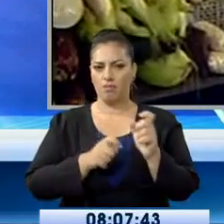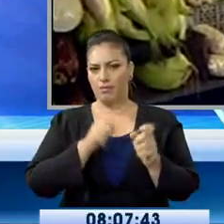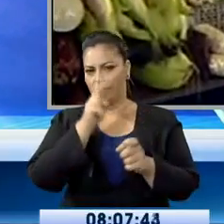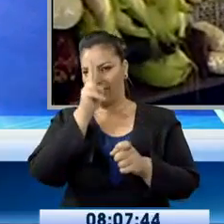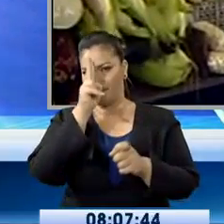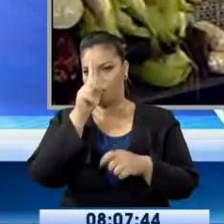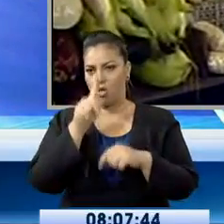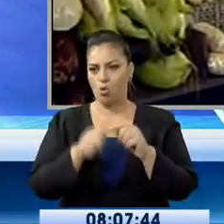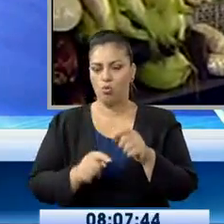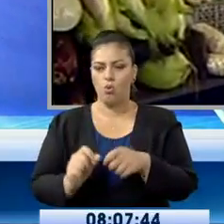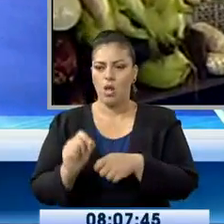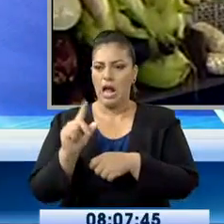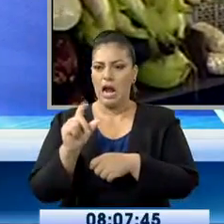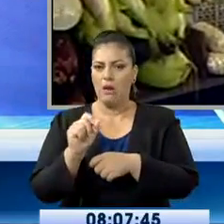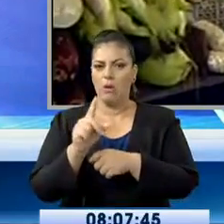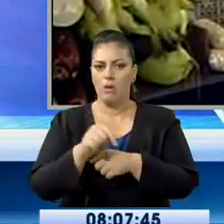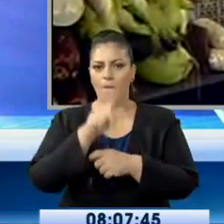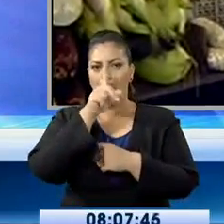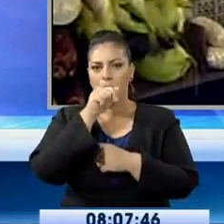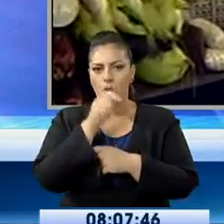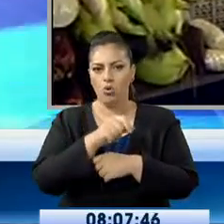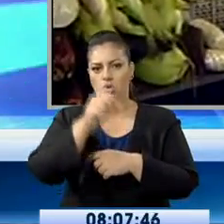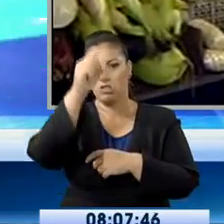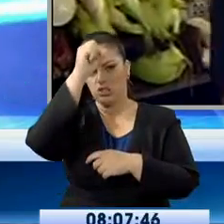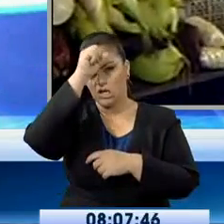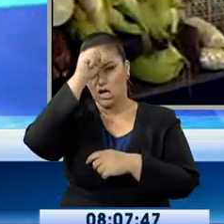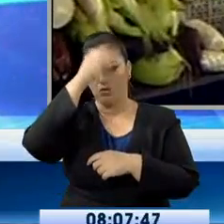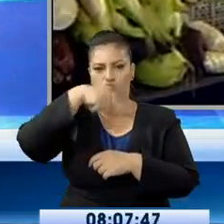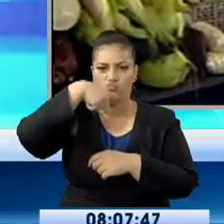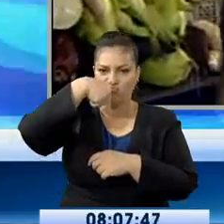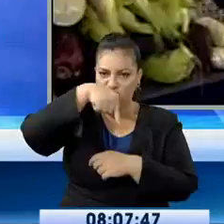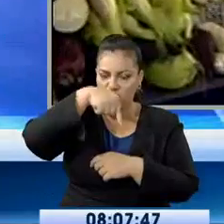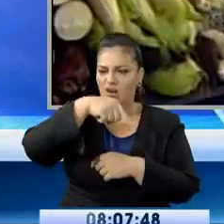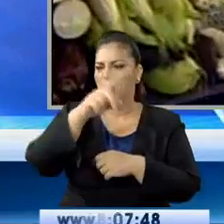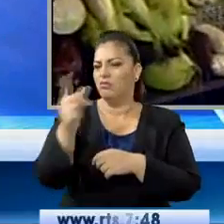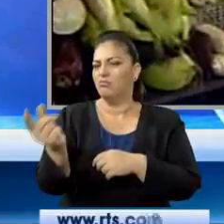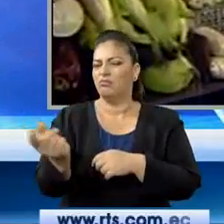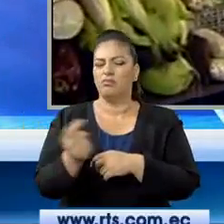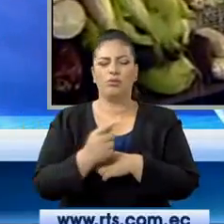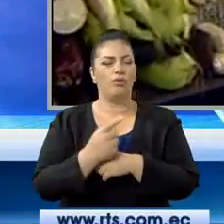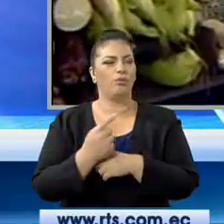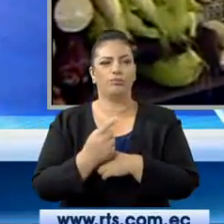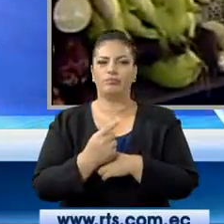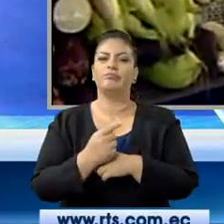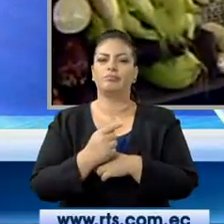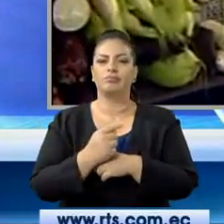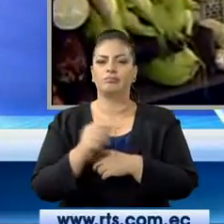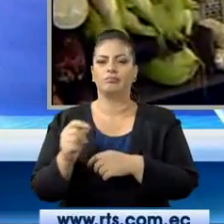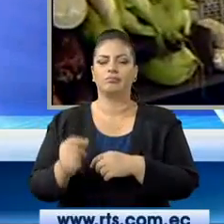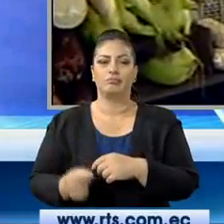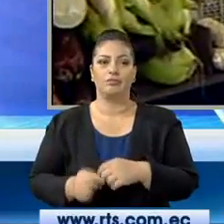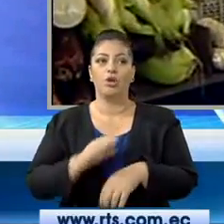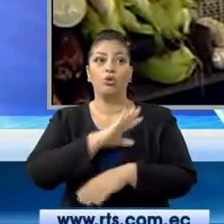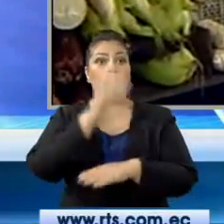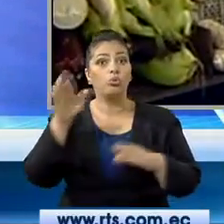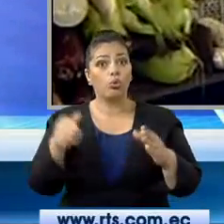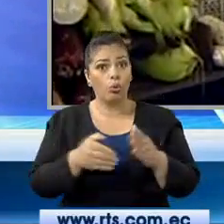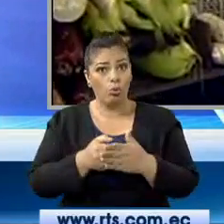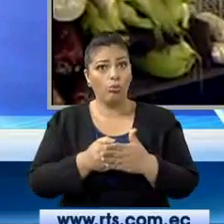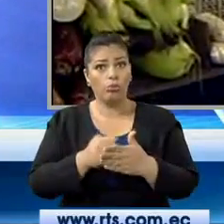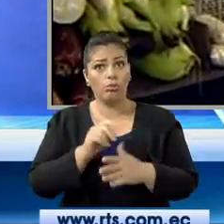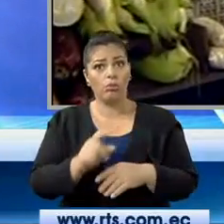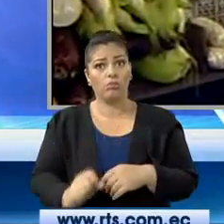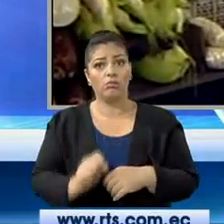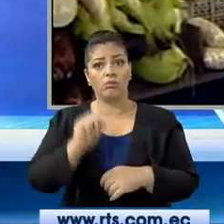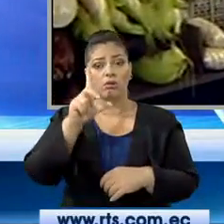la cuesta de la subida de los precios. Que no se aprovechen, que no se aprovechen todo, de la época. Todo, inclusive las legumbres, que no tienen nada que ver en el asunto,